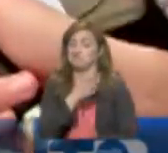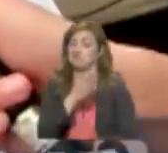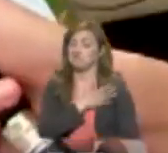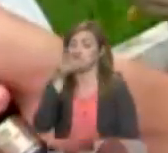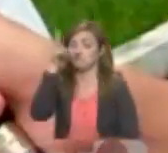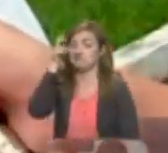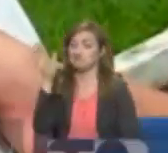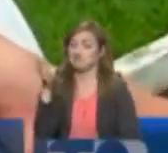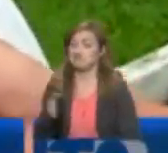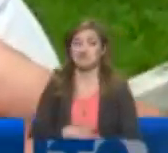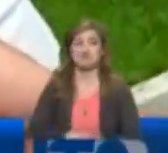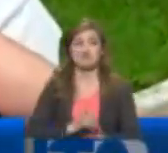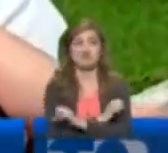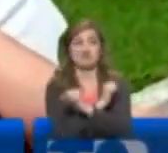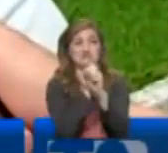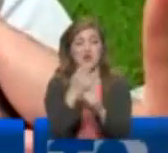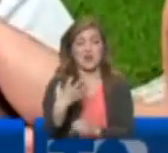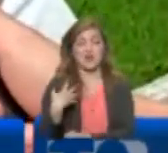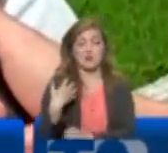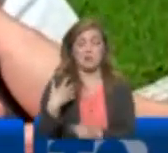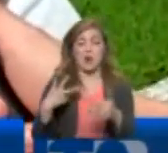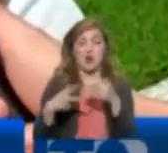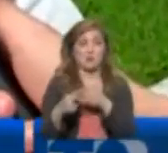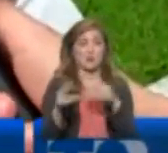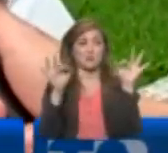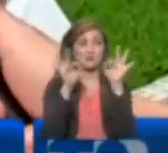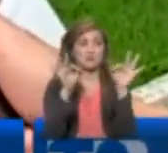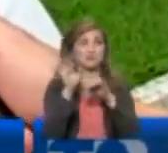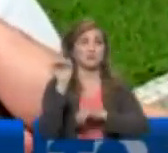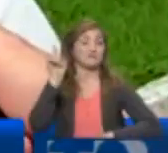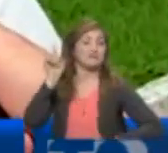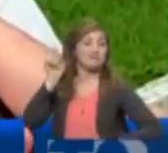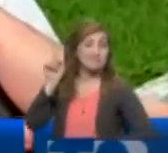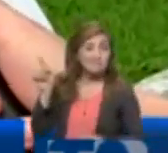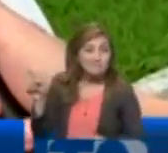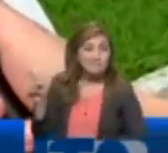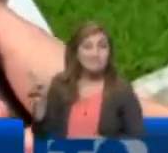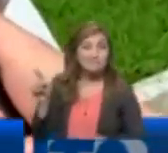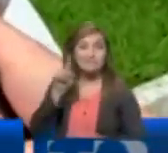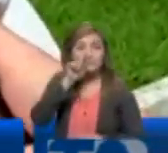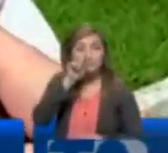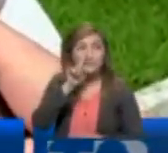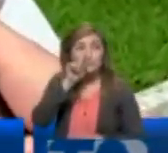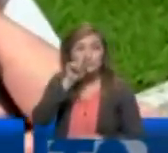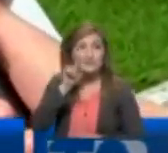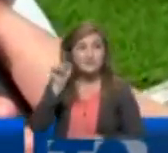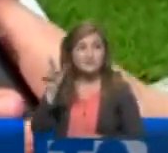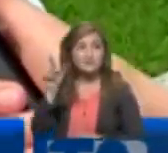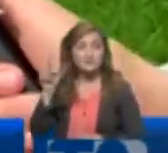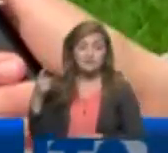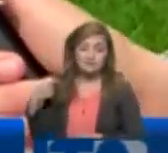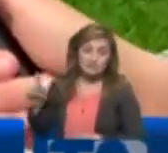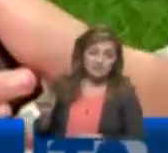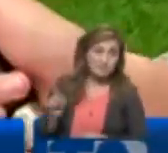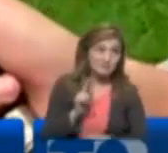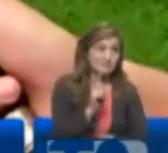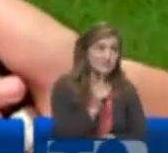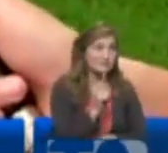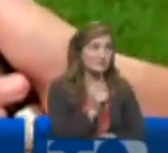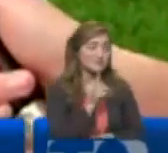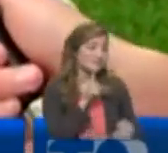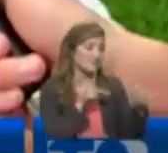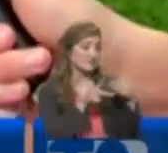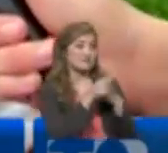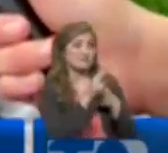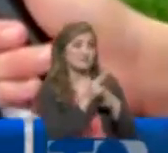mañana también dijeron que las planillas en reclamo no van a cortar la luz. Pero ellos, los empleados, van allá y por platica,